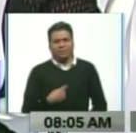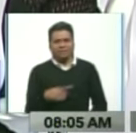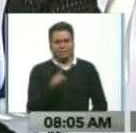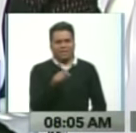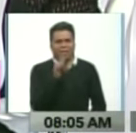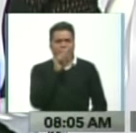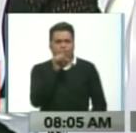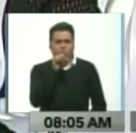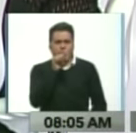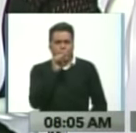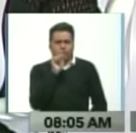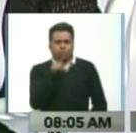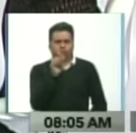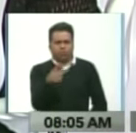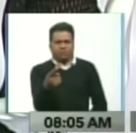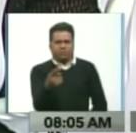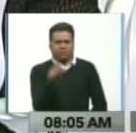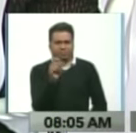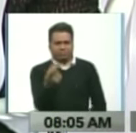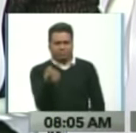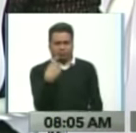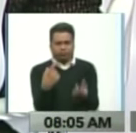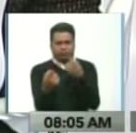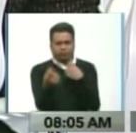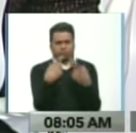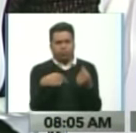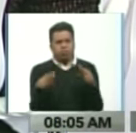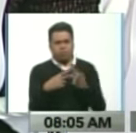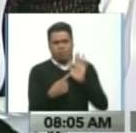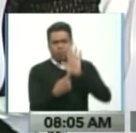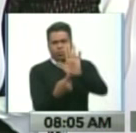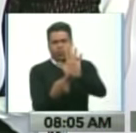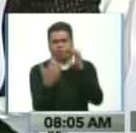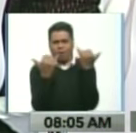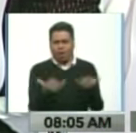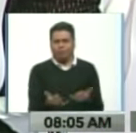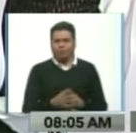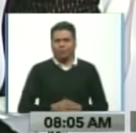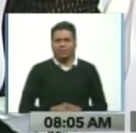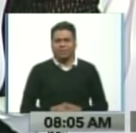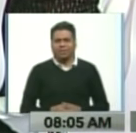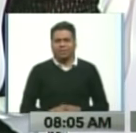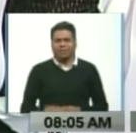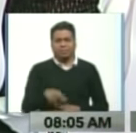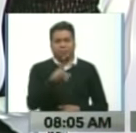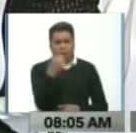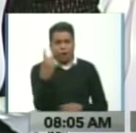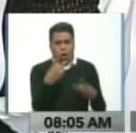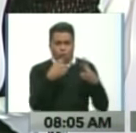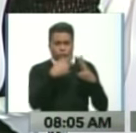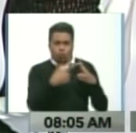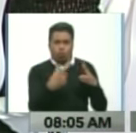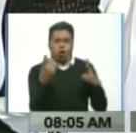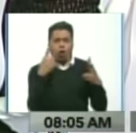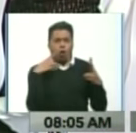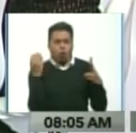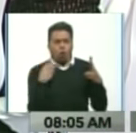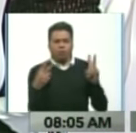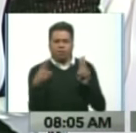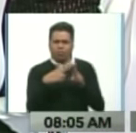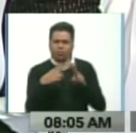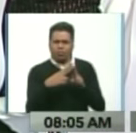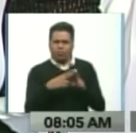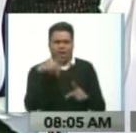de las personas que se han manifestado por las redes sociales. Lau, vamos a colocarlo de inmediato para que Rey y para que Antonio conozcan qué